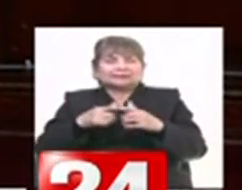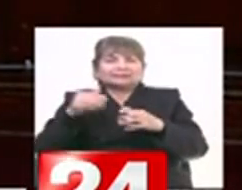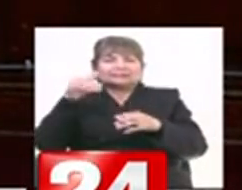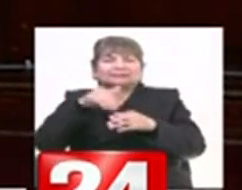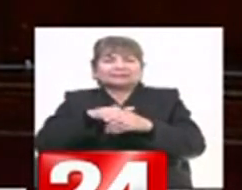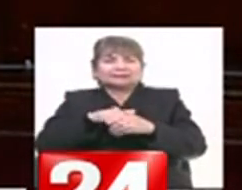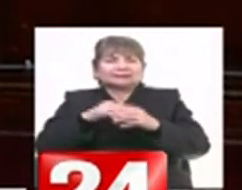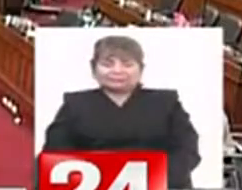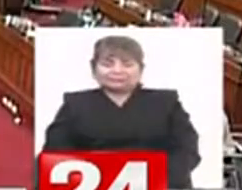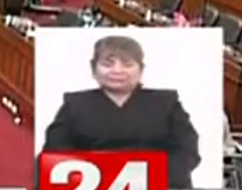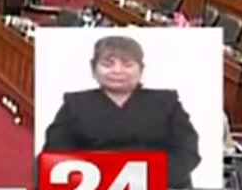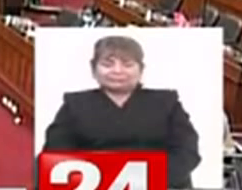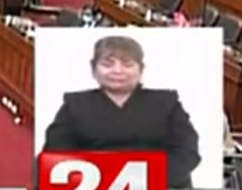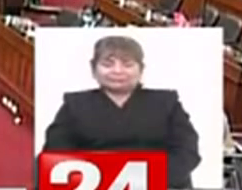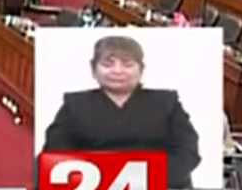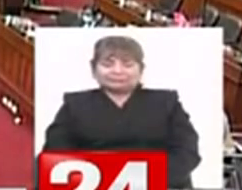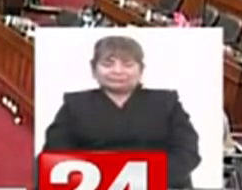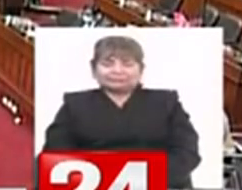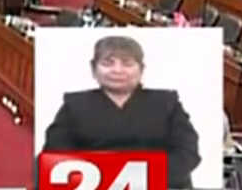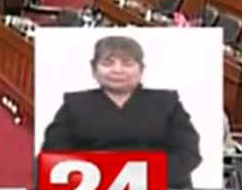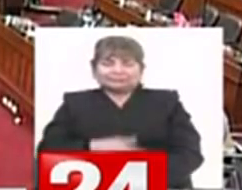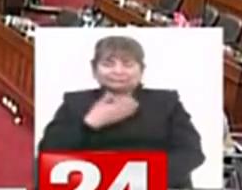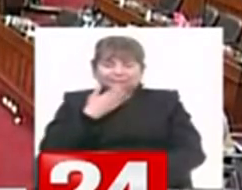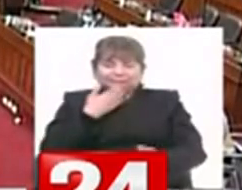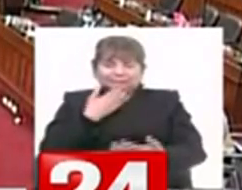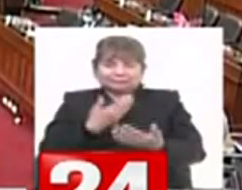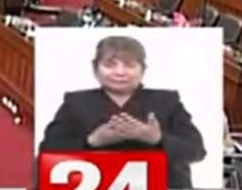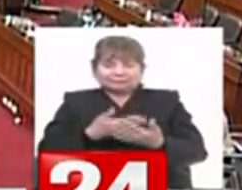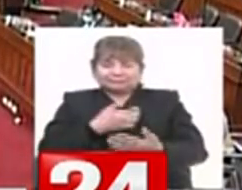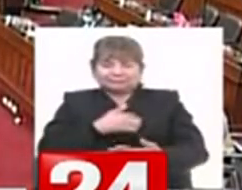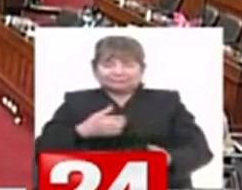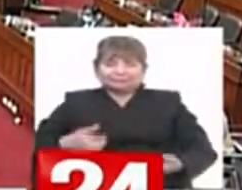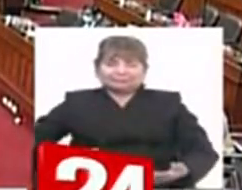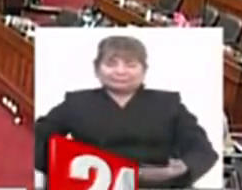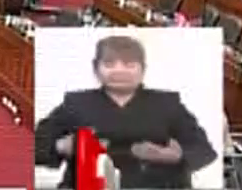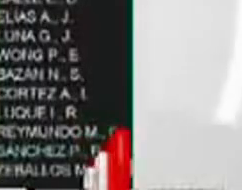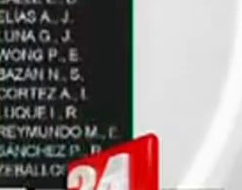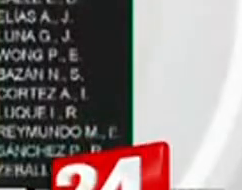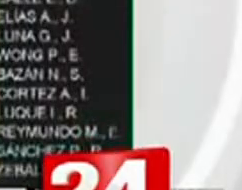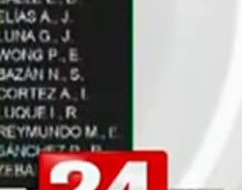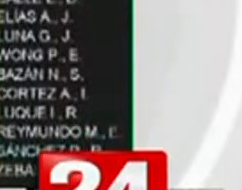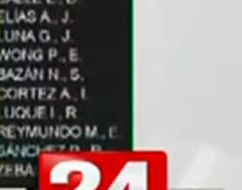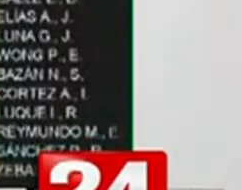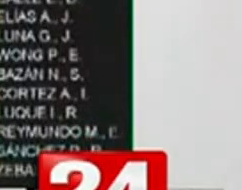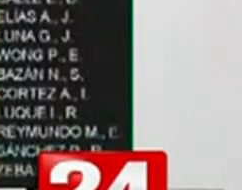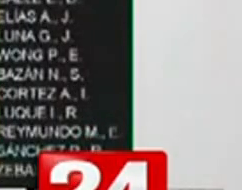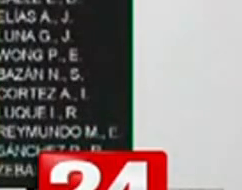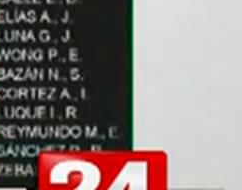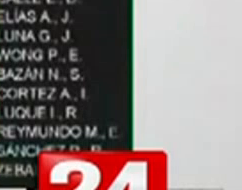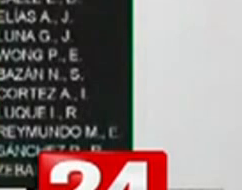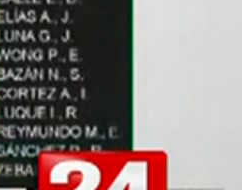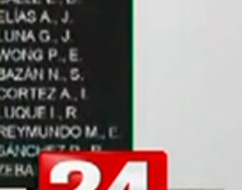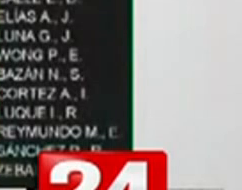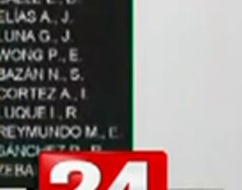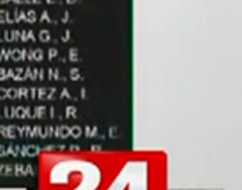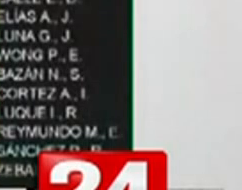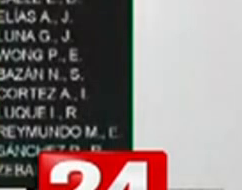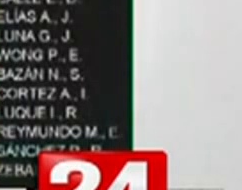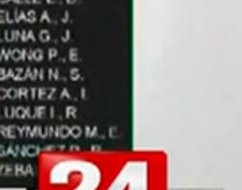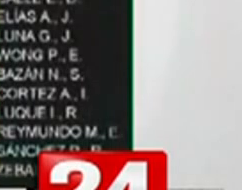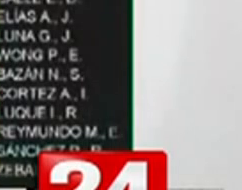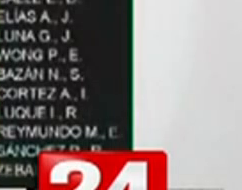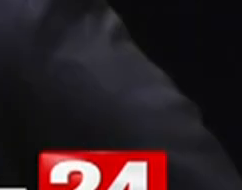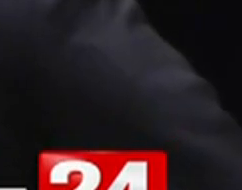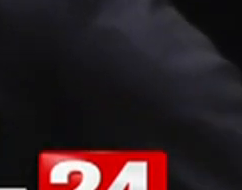del gabinete. Llamó la atención que la bancada de Acción Popular votara en contra del pedido de interpelación del